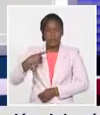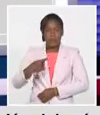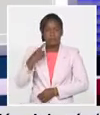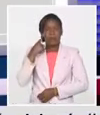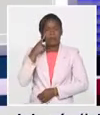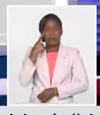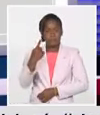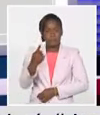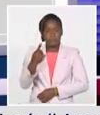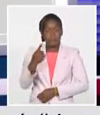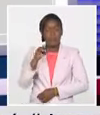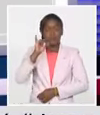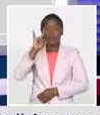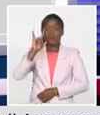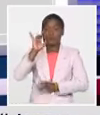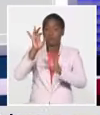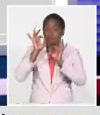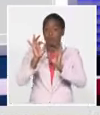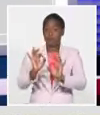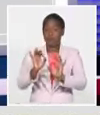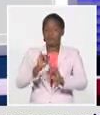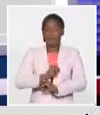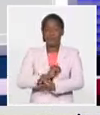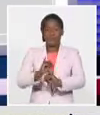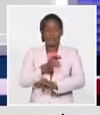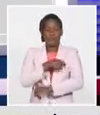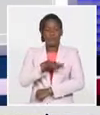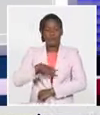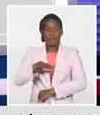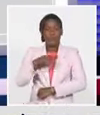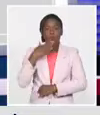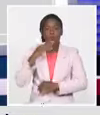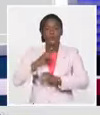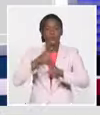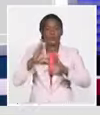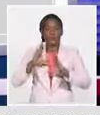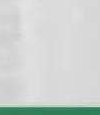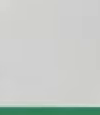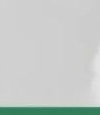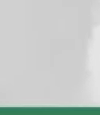a las 9 en punto con más informaciones. Tenga usted buenos días.